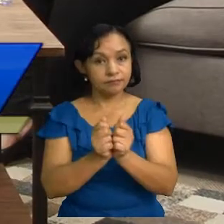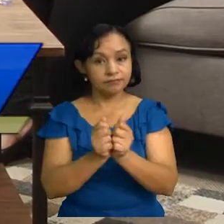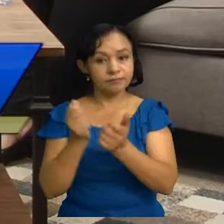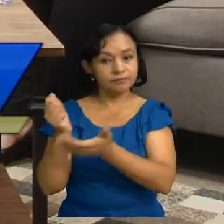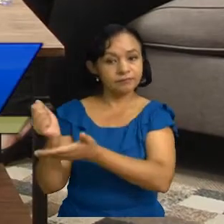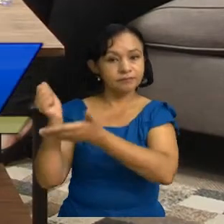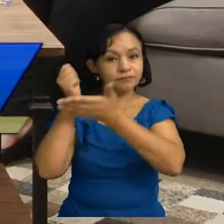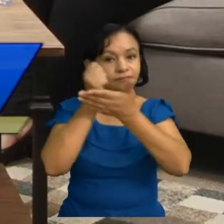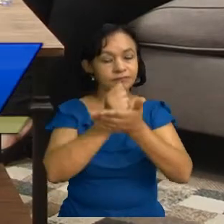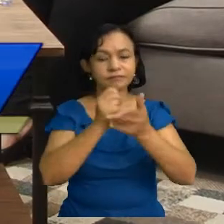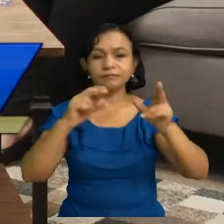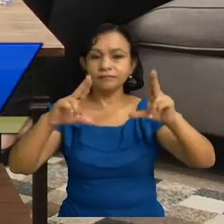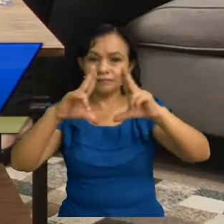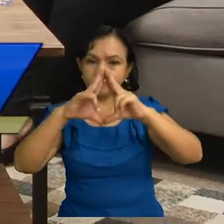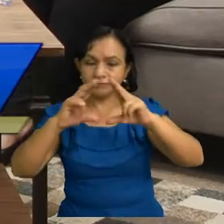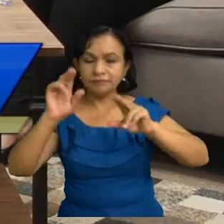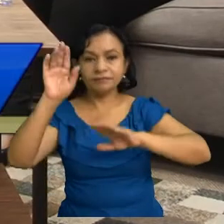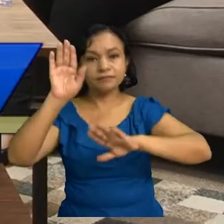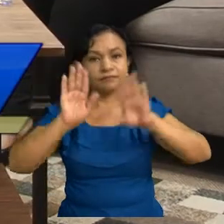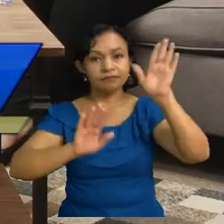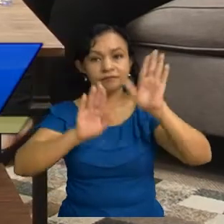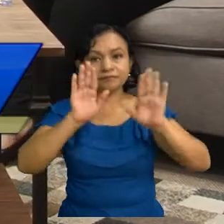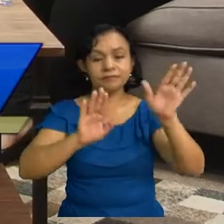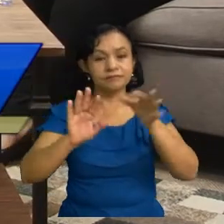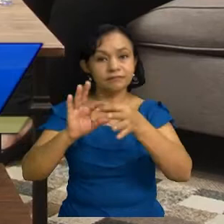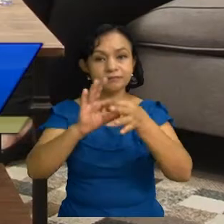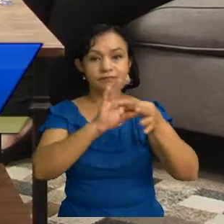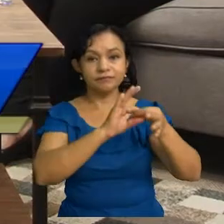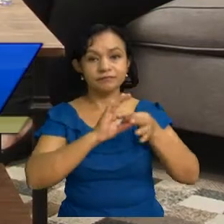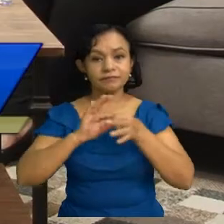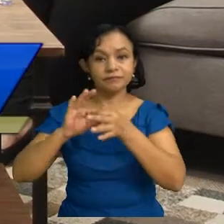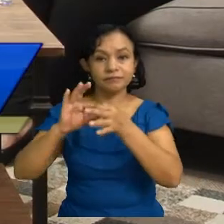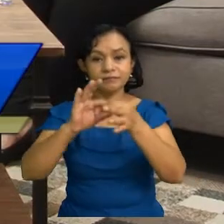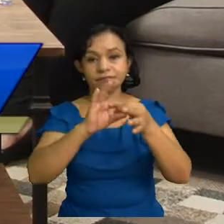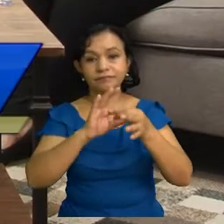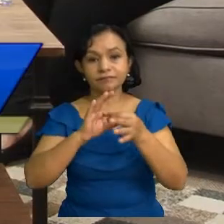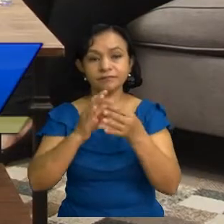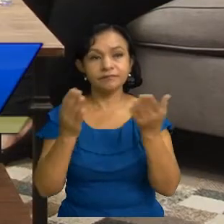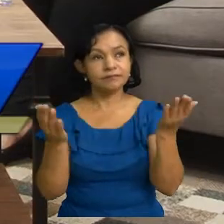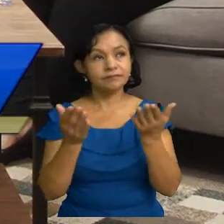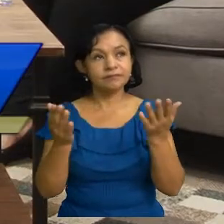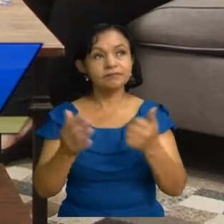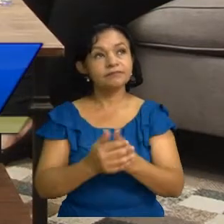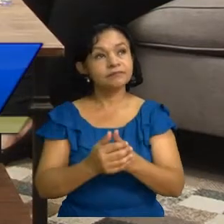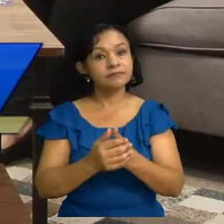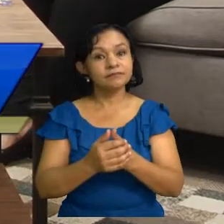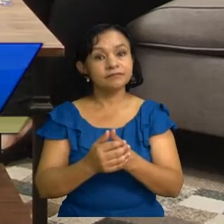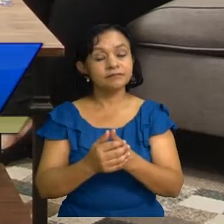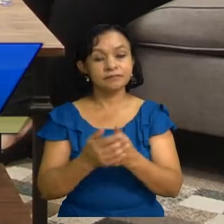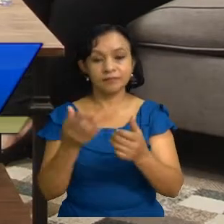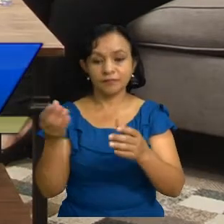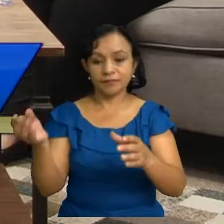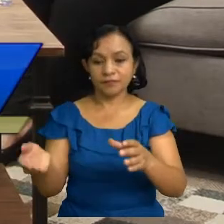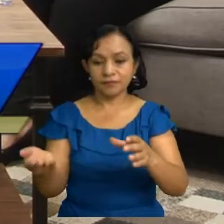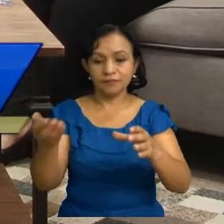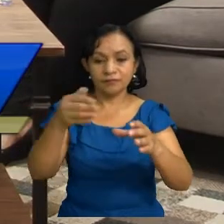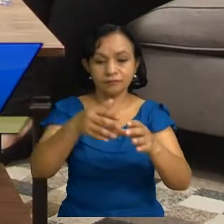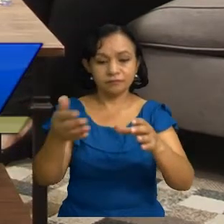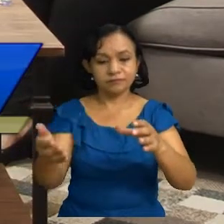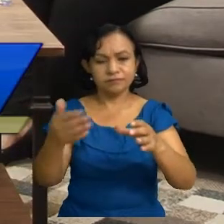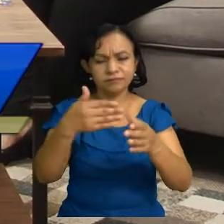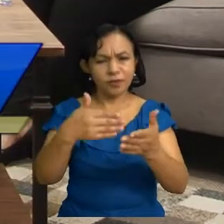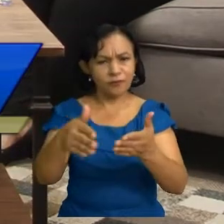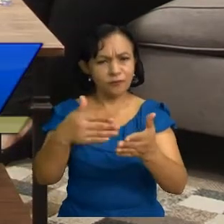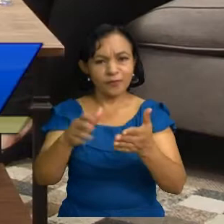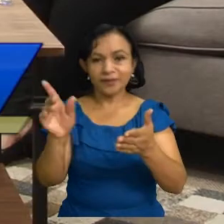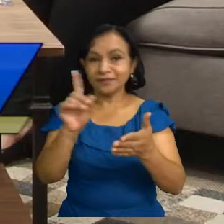a nivel nacional van a participar con nosotros en el llenado de bolsas pareciera sencillo verdad